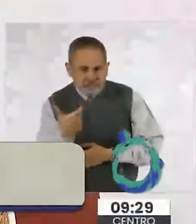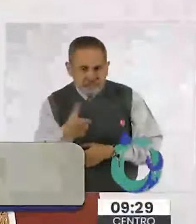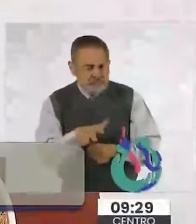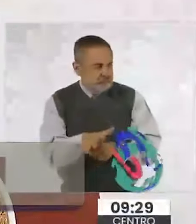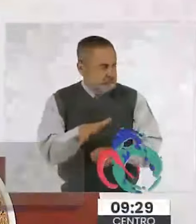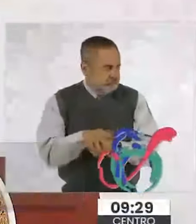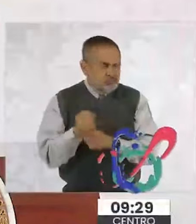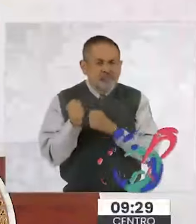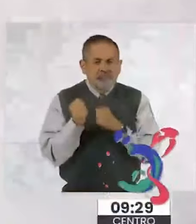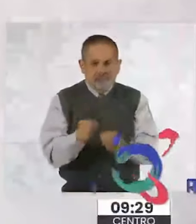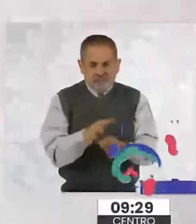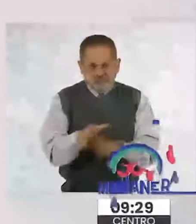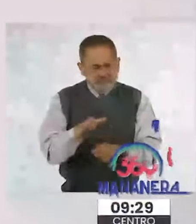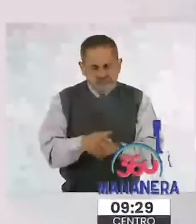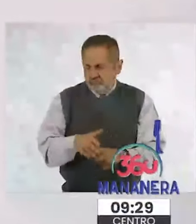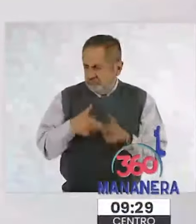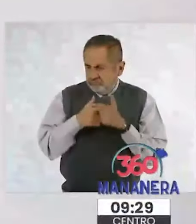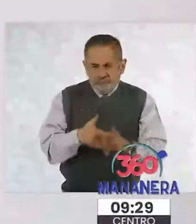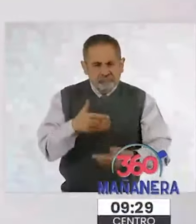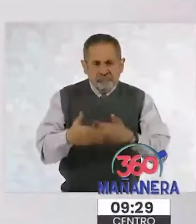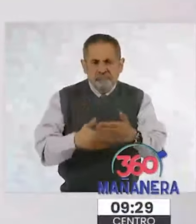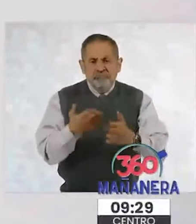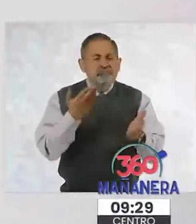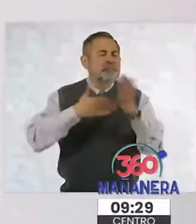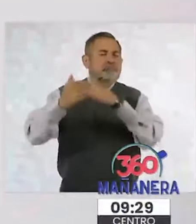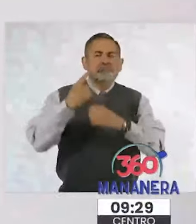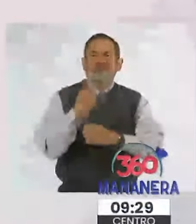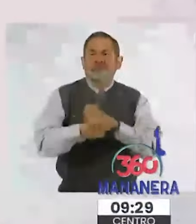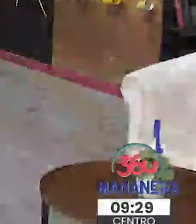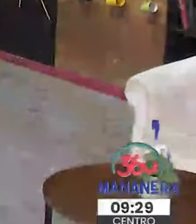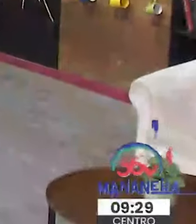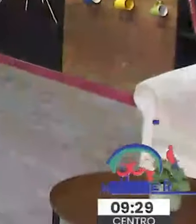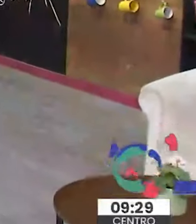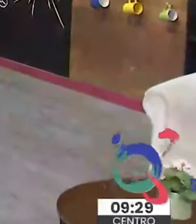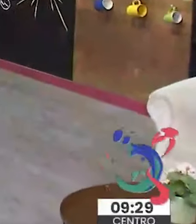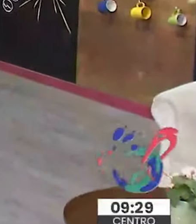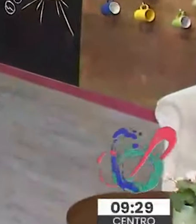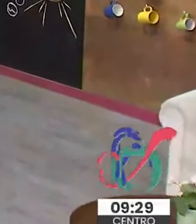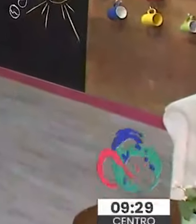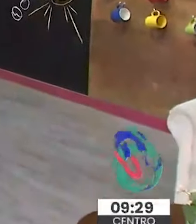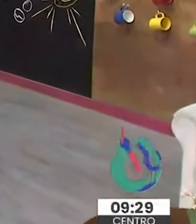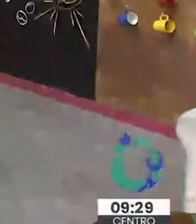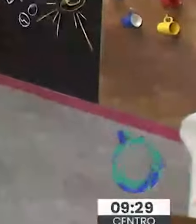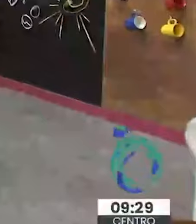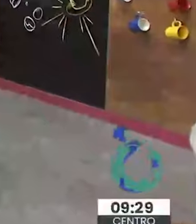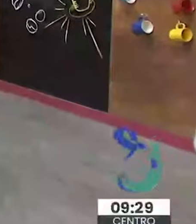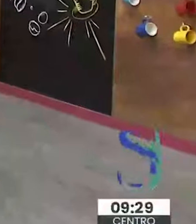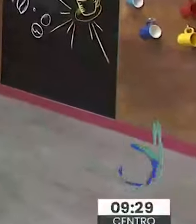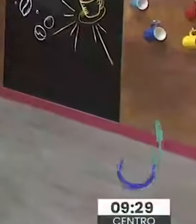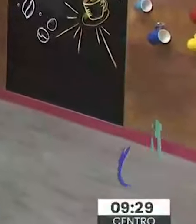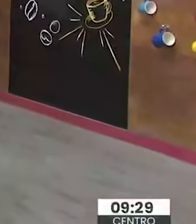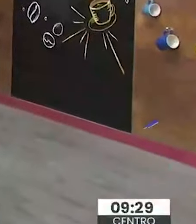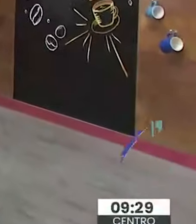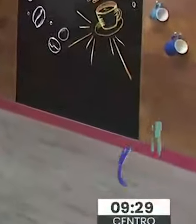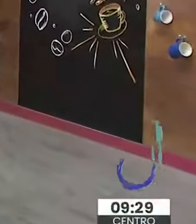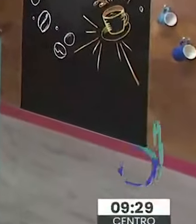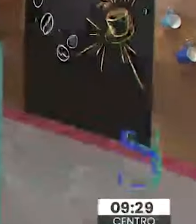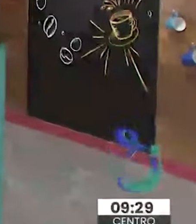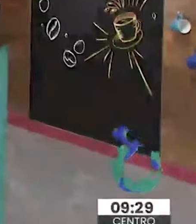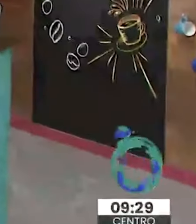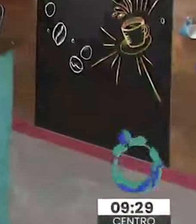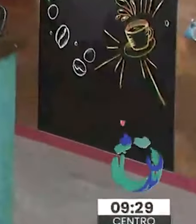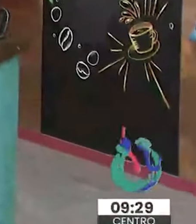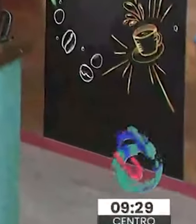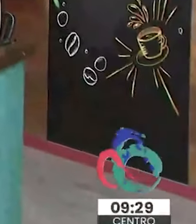y y vamos a salir adelante el próximo año la presidenta en su momento también habla